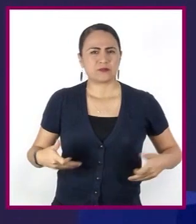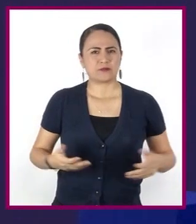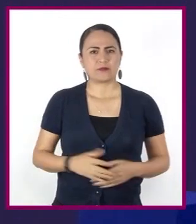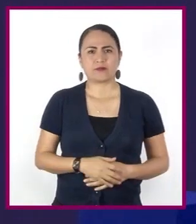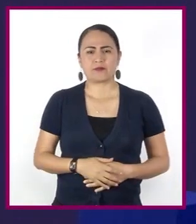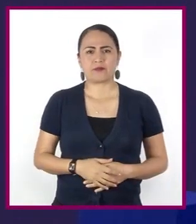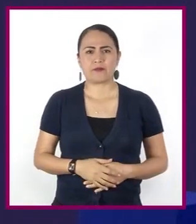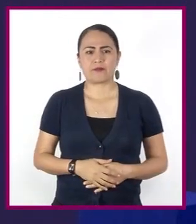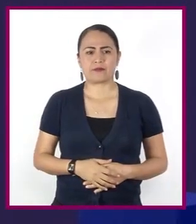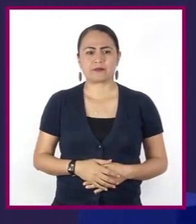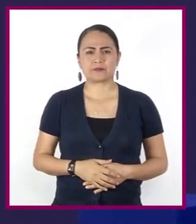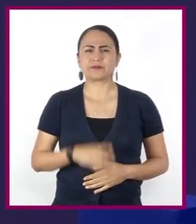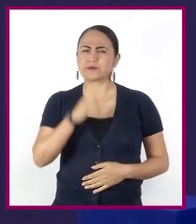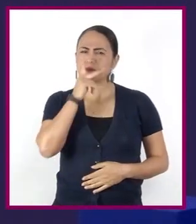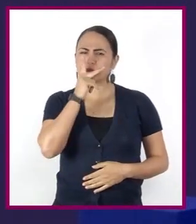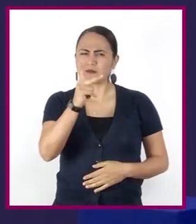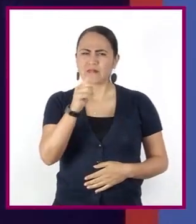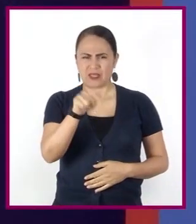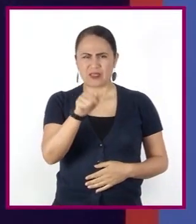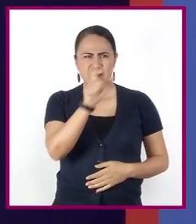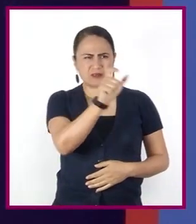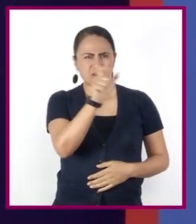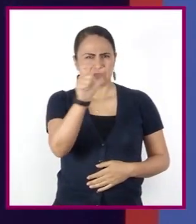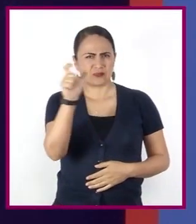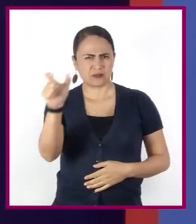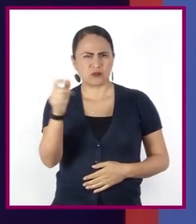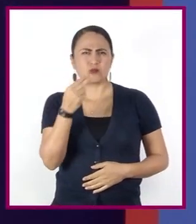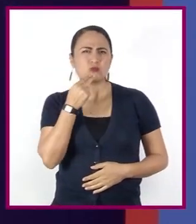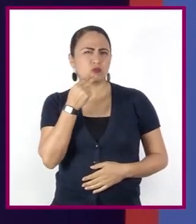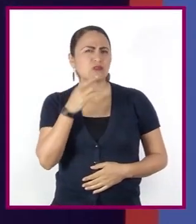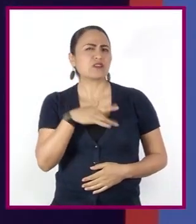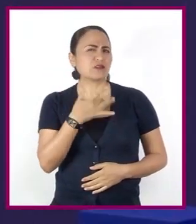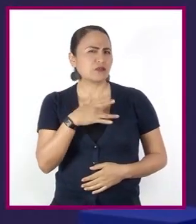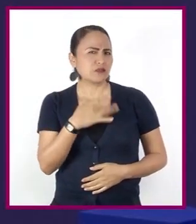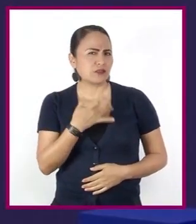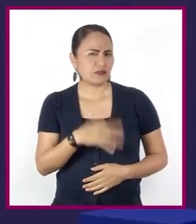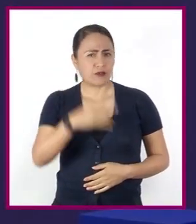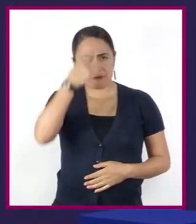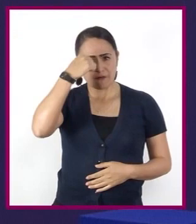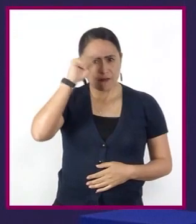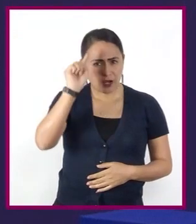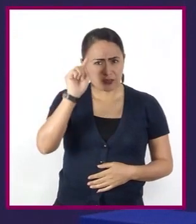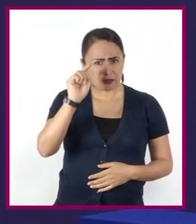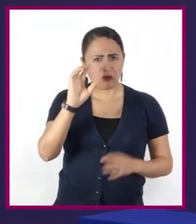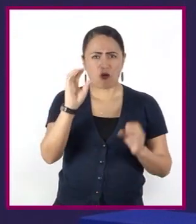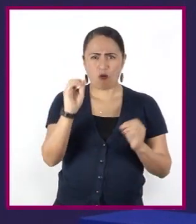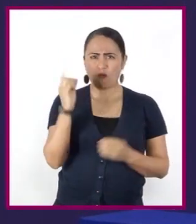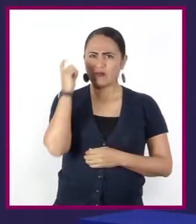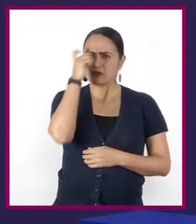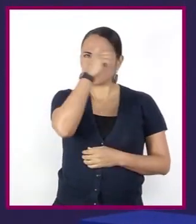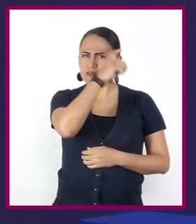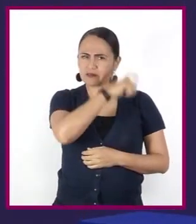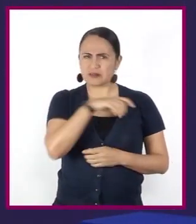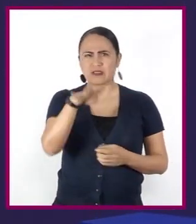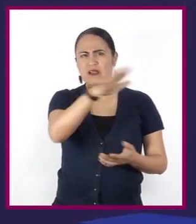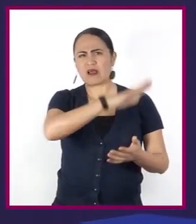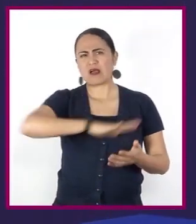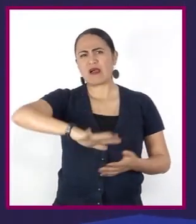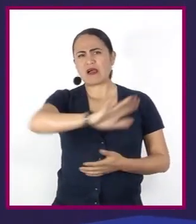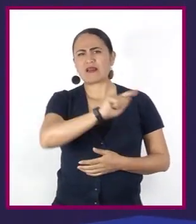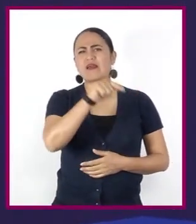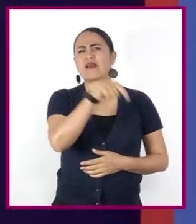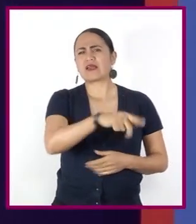¿Qué te parecen las palabras que usa? ¿Te parece fácil o difícil imaginarte lo que sucedió o cómo